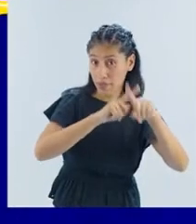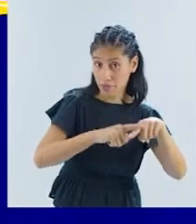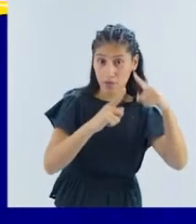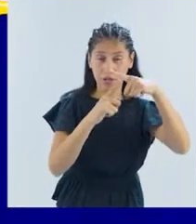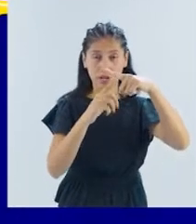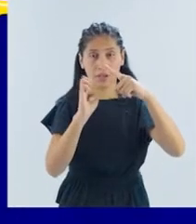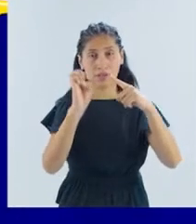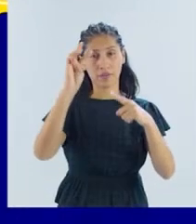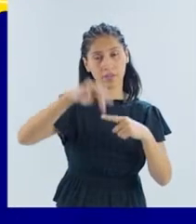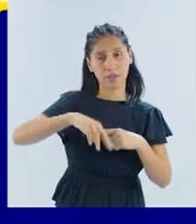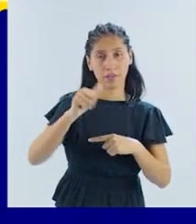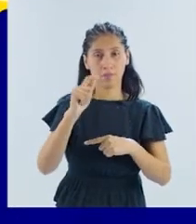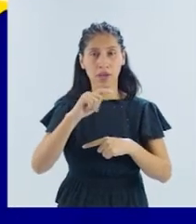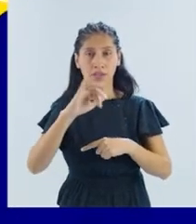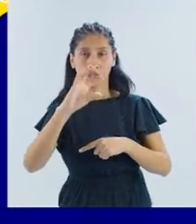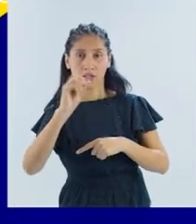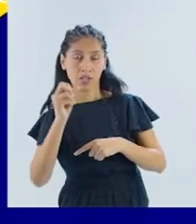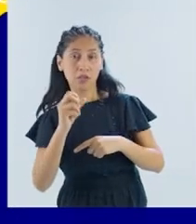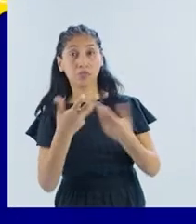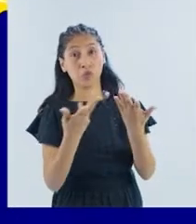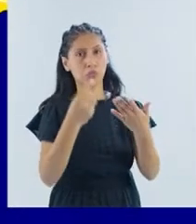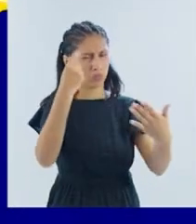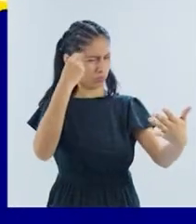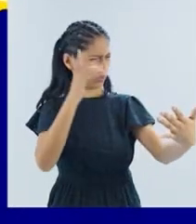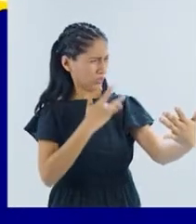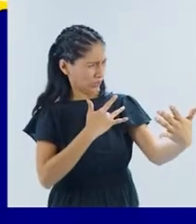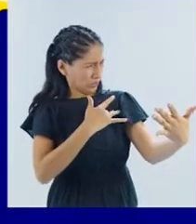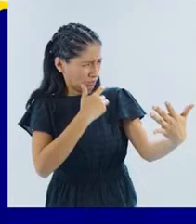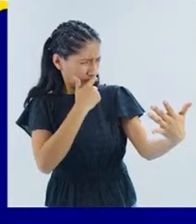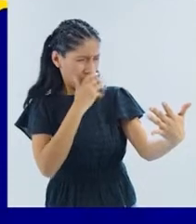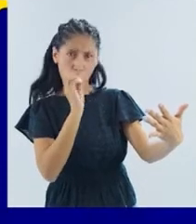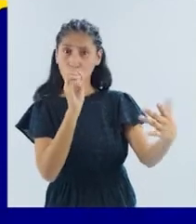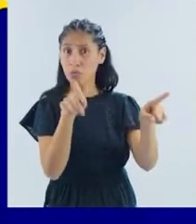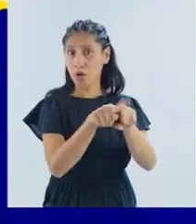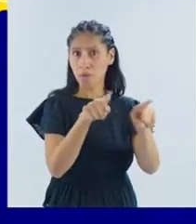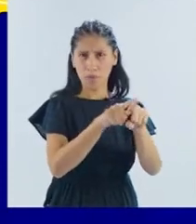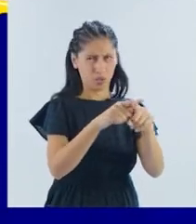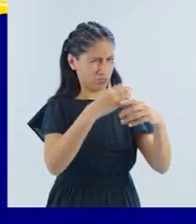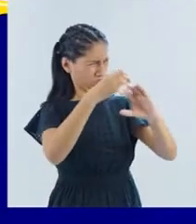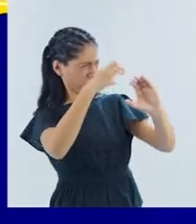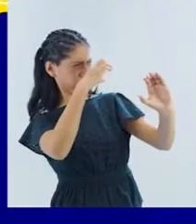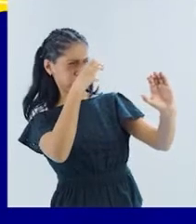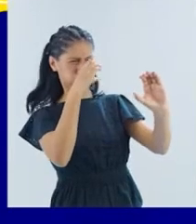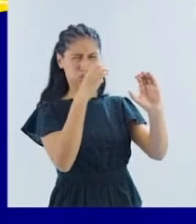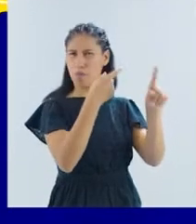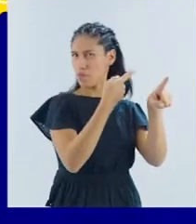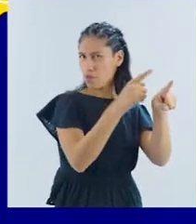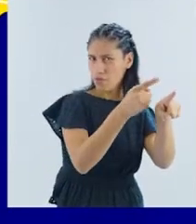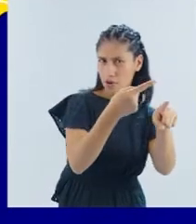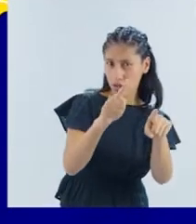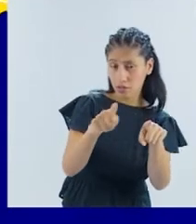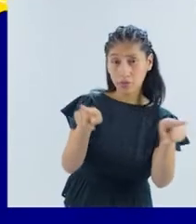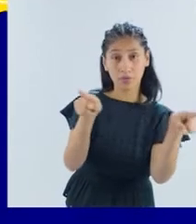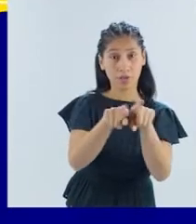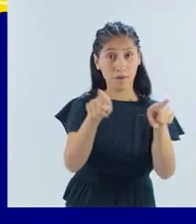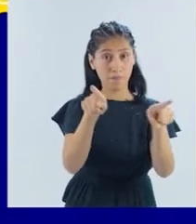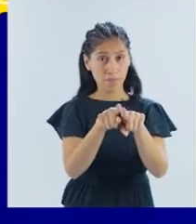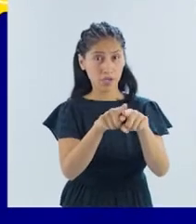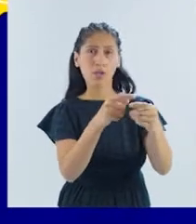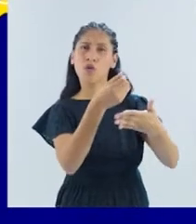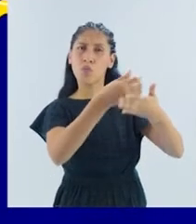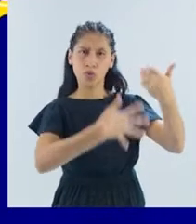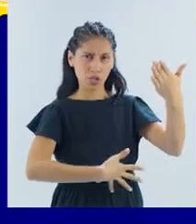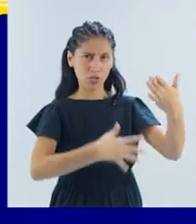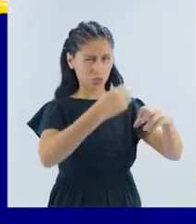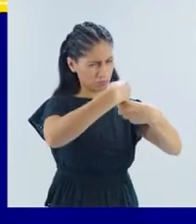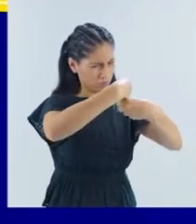según la temática. Psicológico, teológico, lingüístico. La característica esencial de los textos